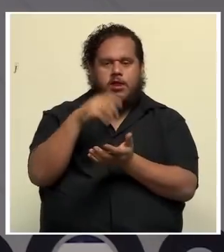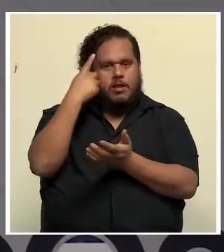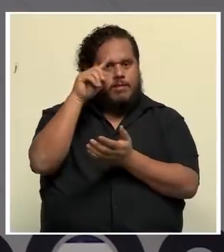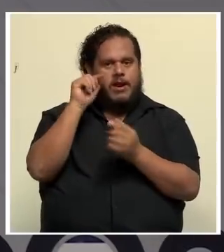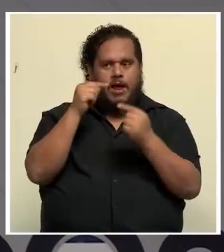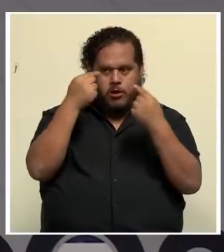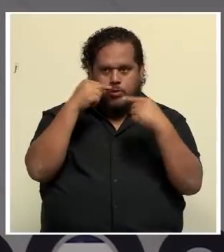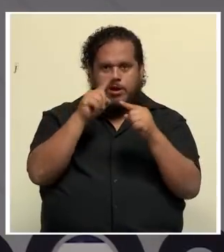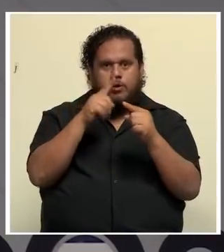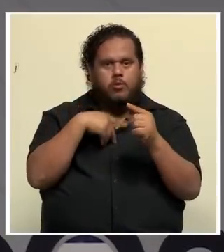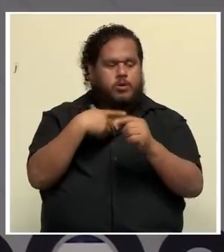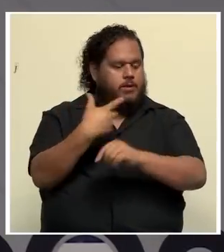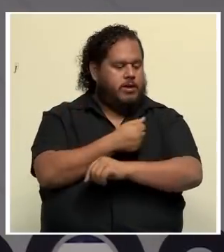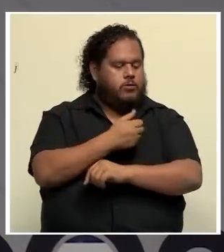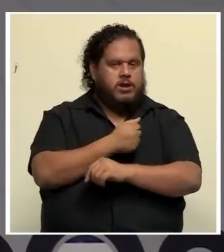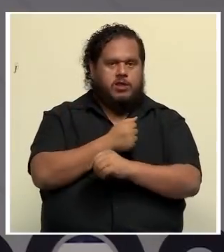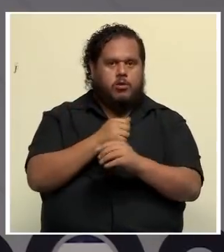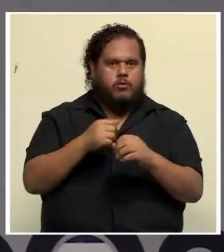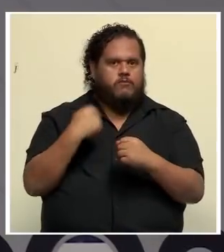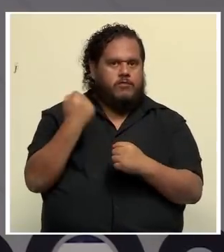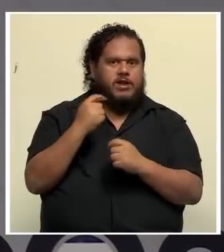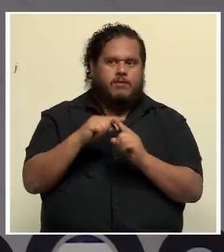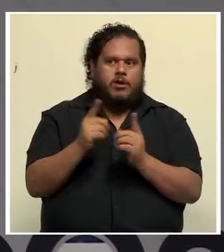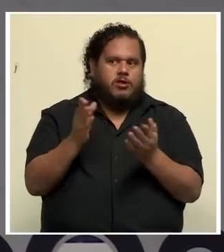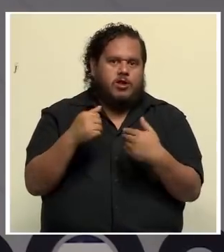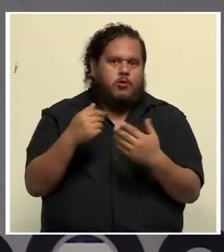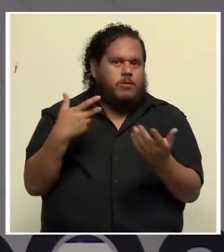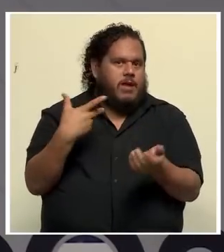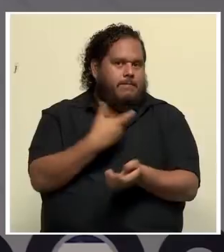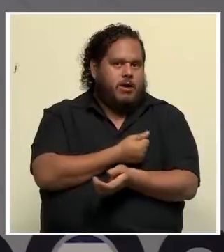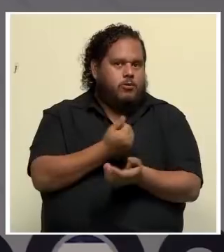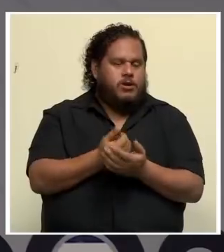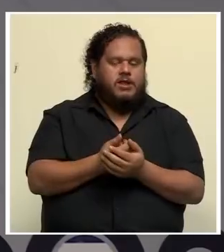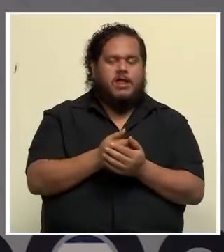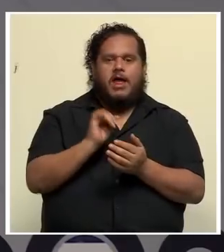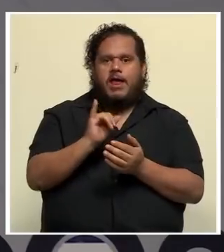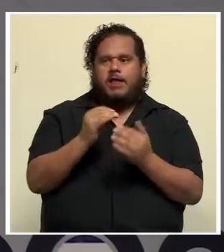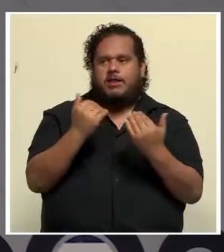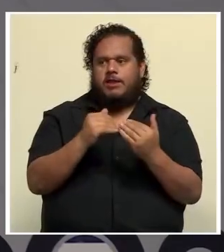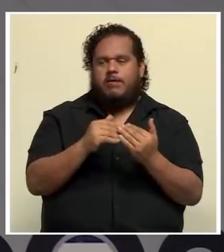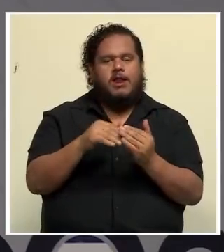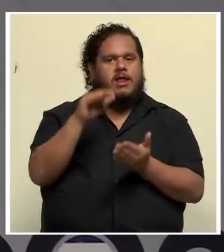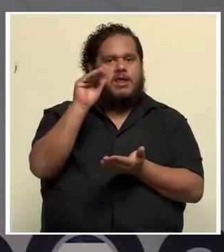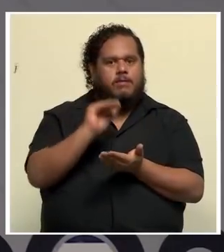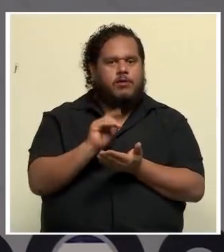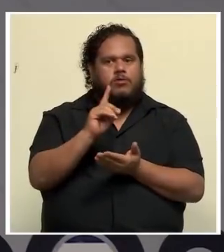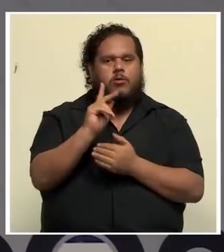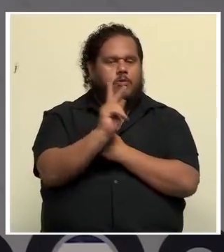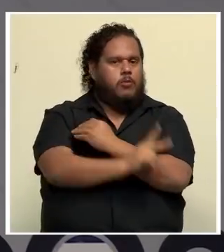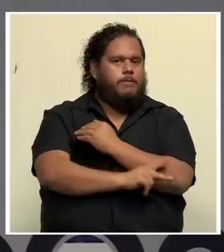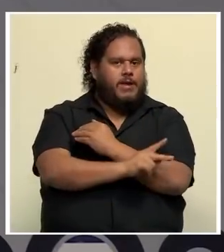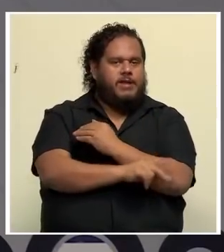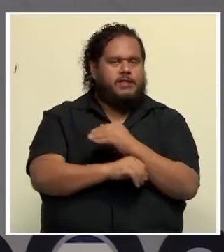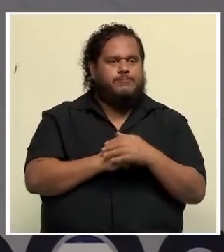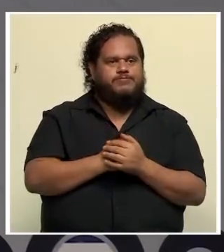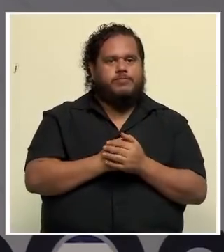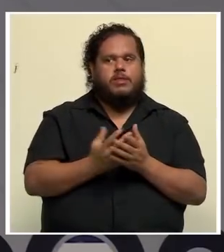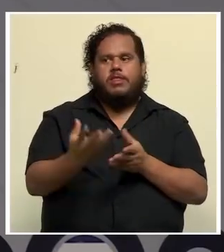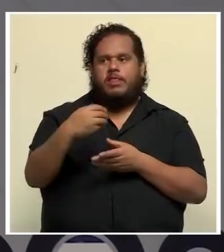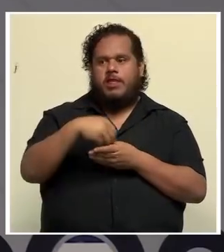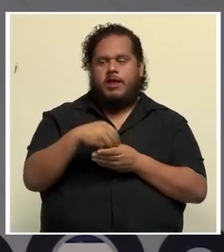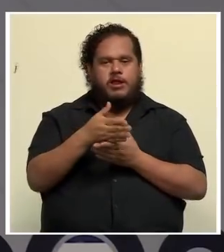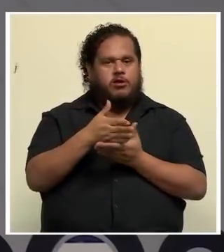vacunación masiva. Lo cierto del caso es que no había disponibilidad de vacunas en tal nivel, y menos con un país de ingresos